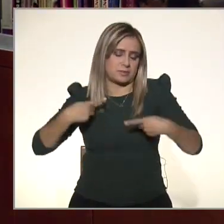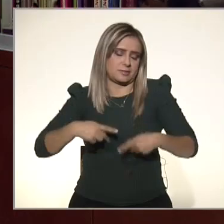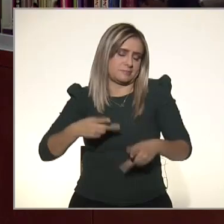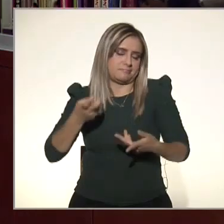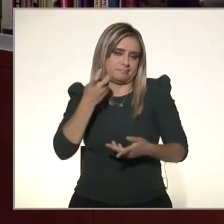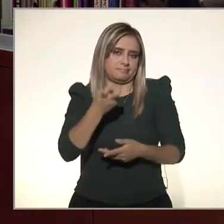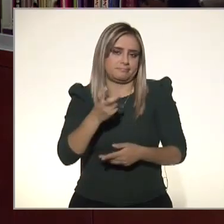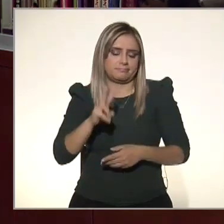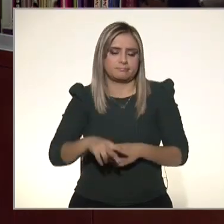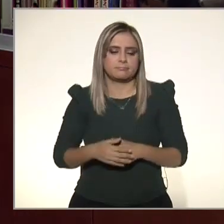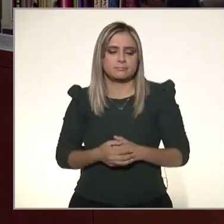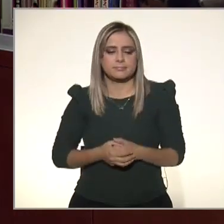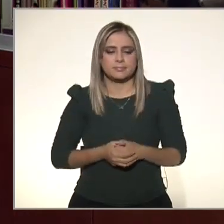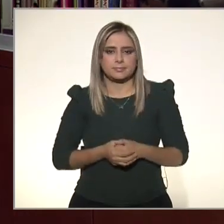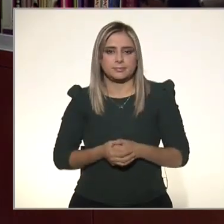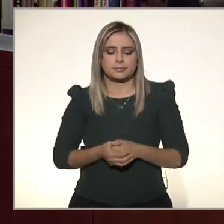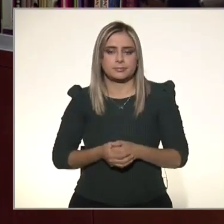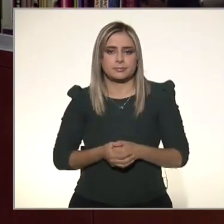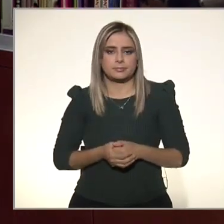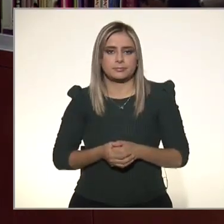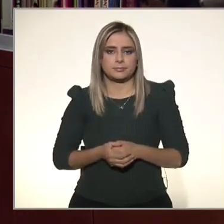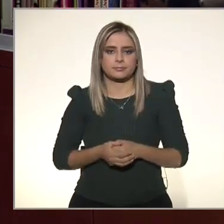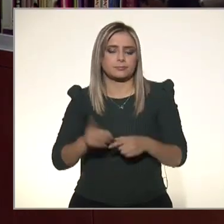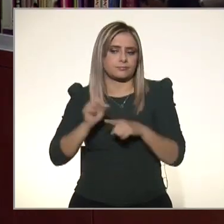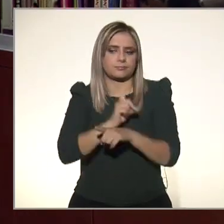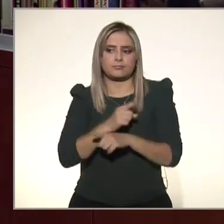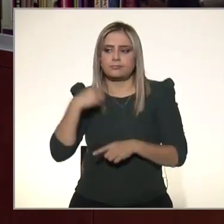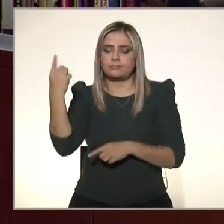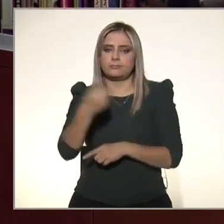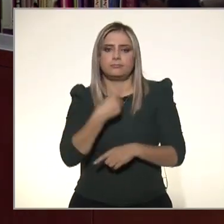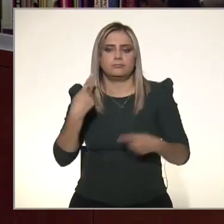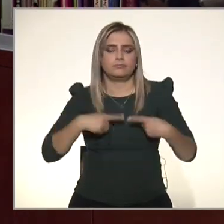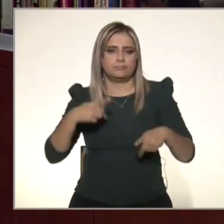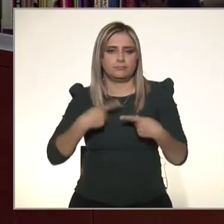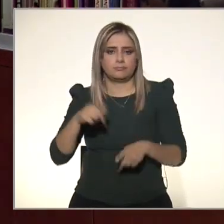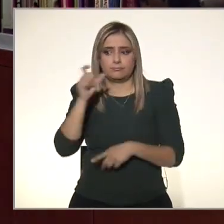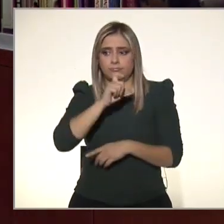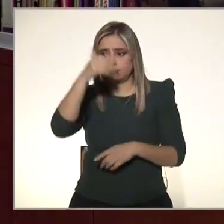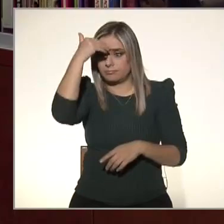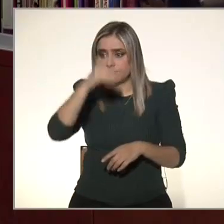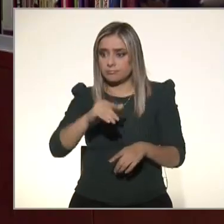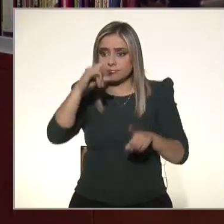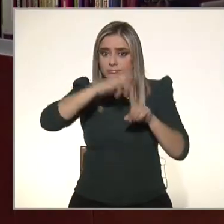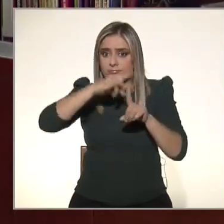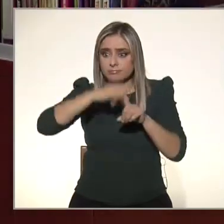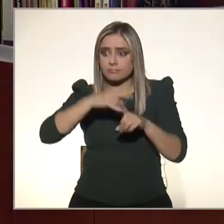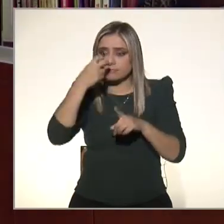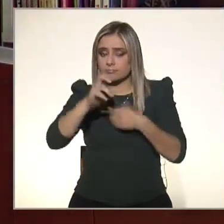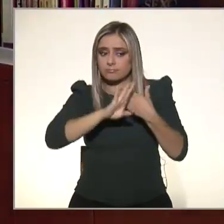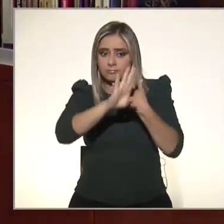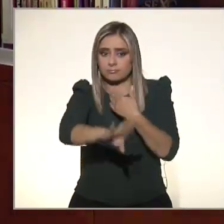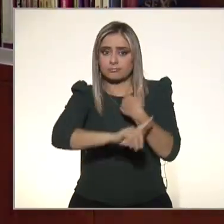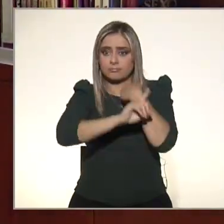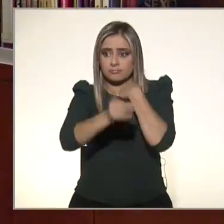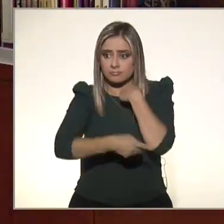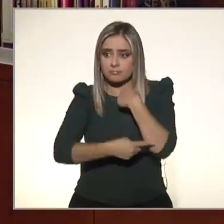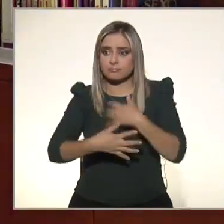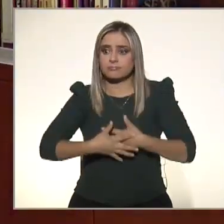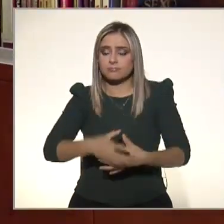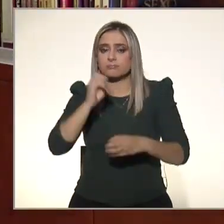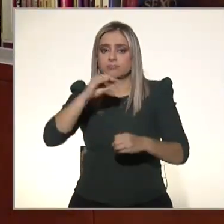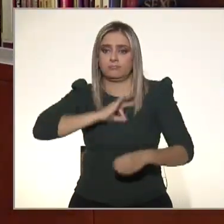es desde la conciencia de su efectividad para evitar la transmisión de